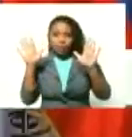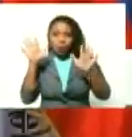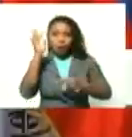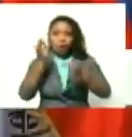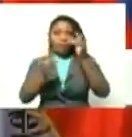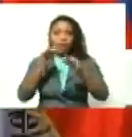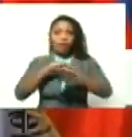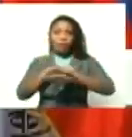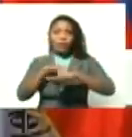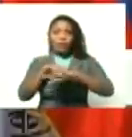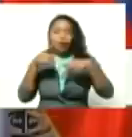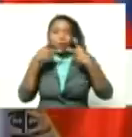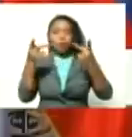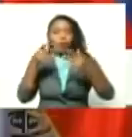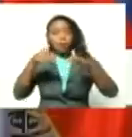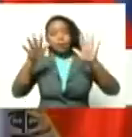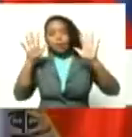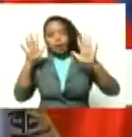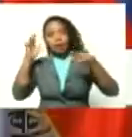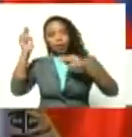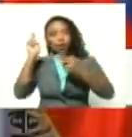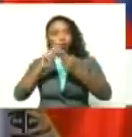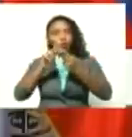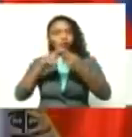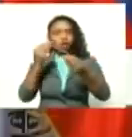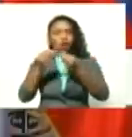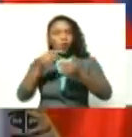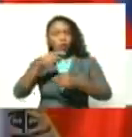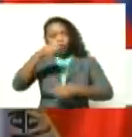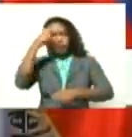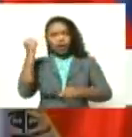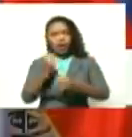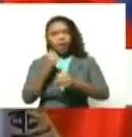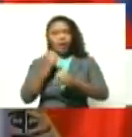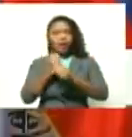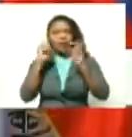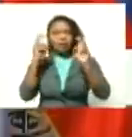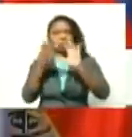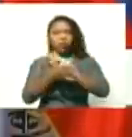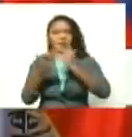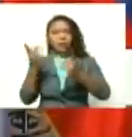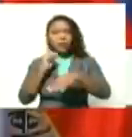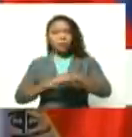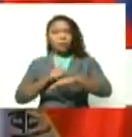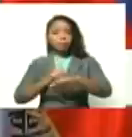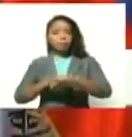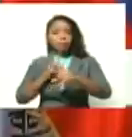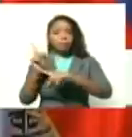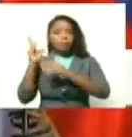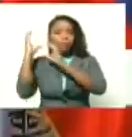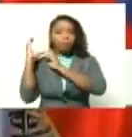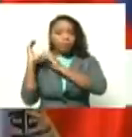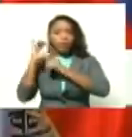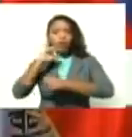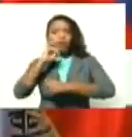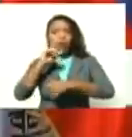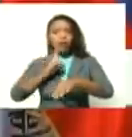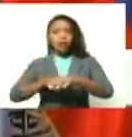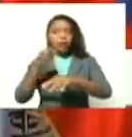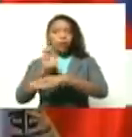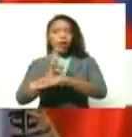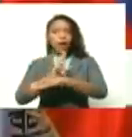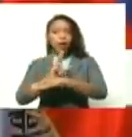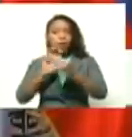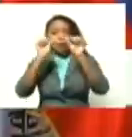del Ministerio Público, a pesar de conocer su obligación de trabajar las causas y al mismo tiempo cargar esa información en tiempo real a través del